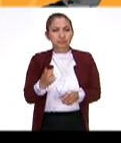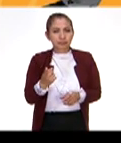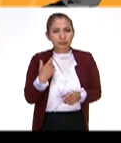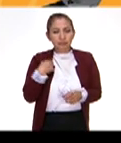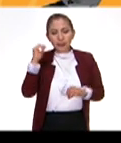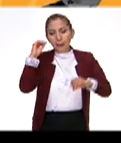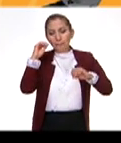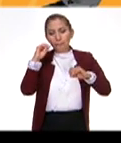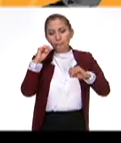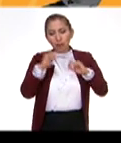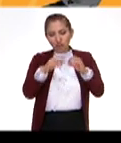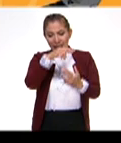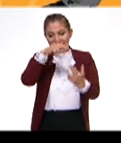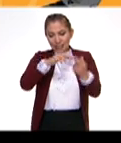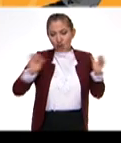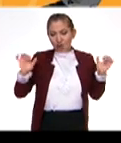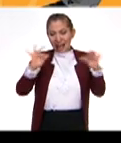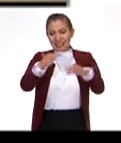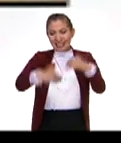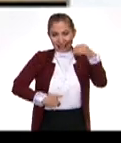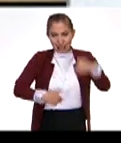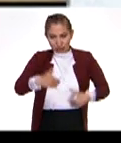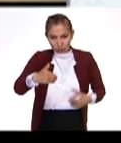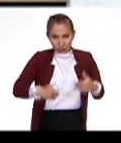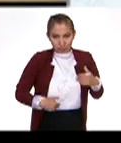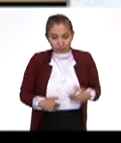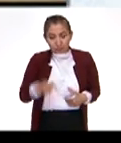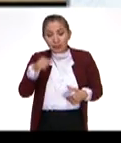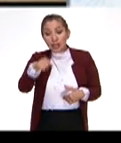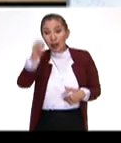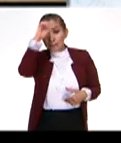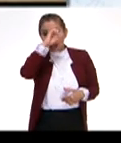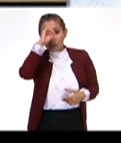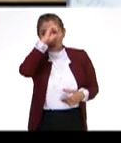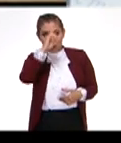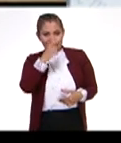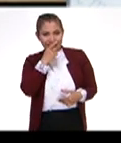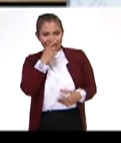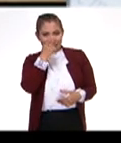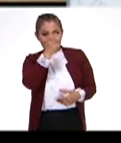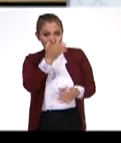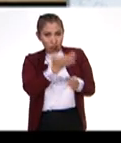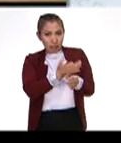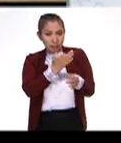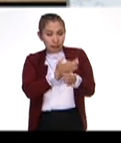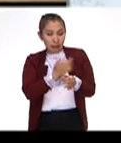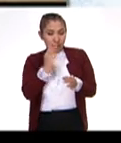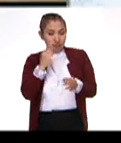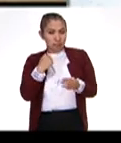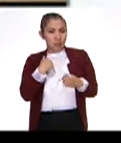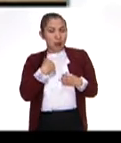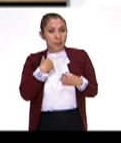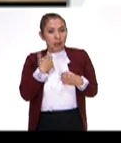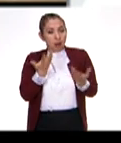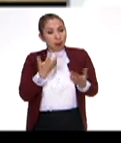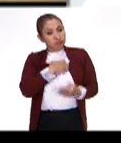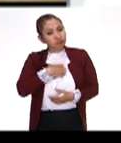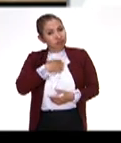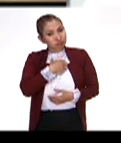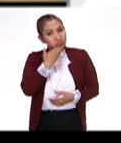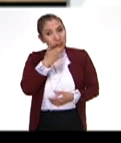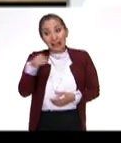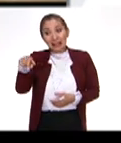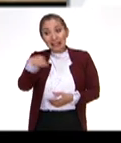una muestra regional de teatro, y el comentario que hacían y que obviamente me llenaba de